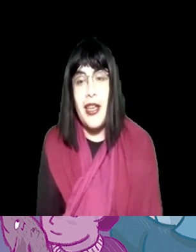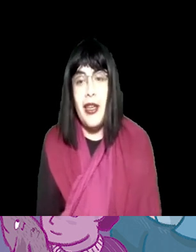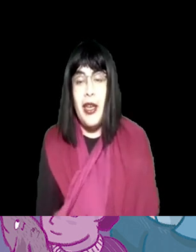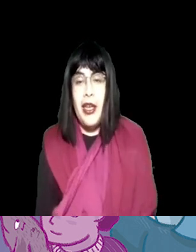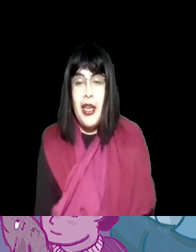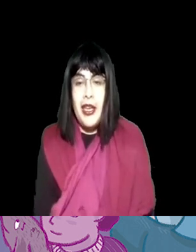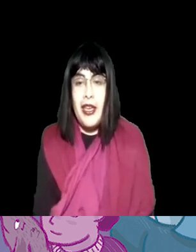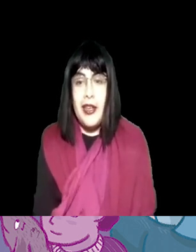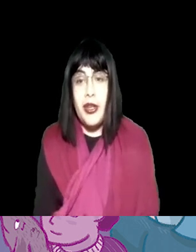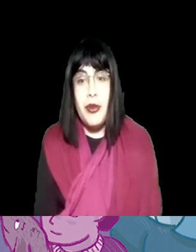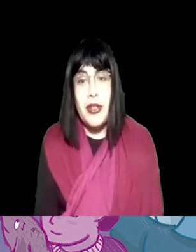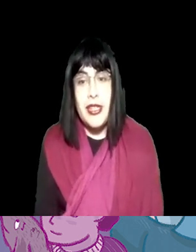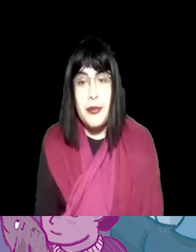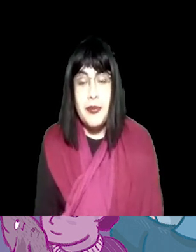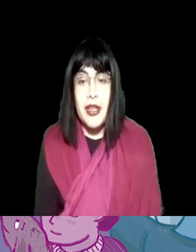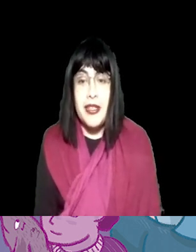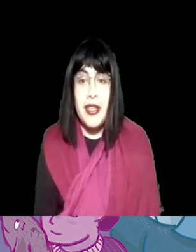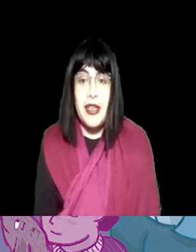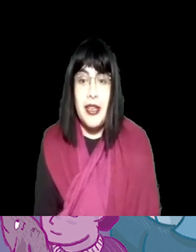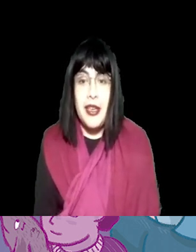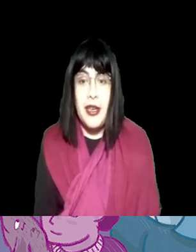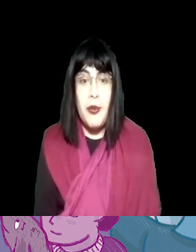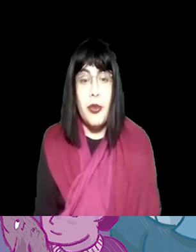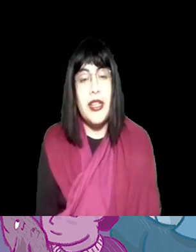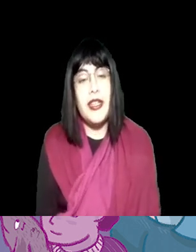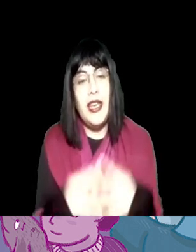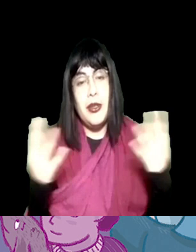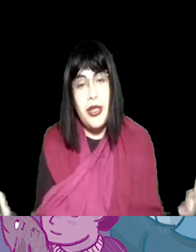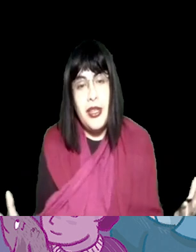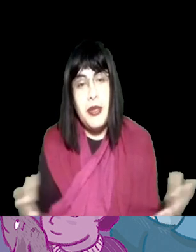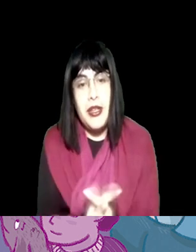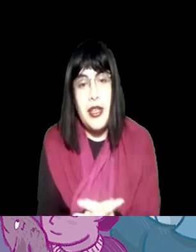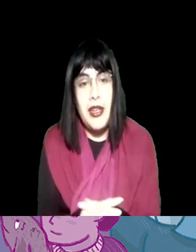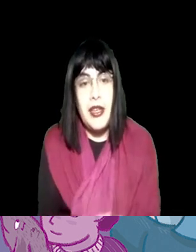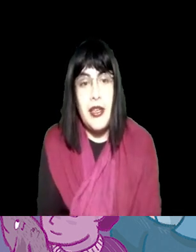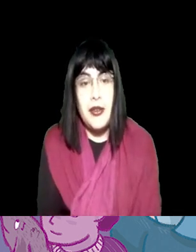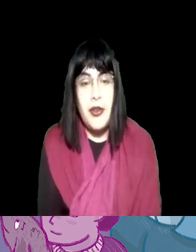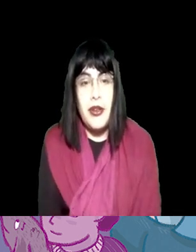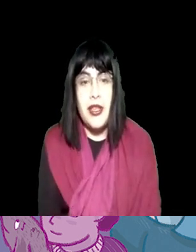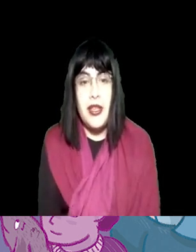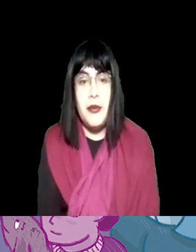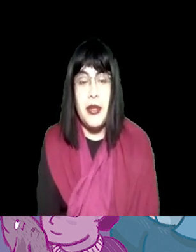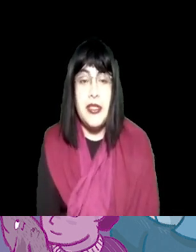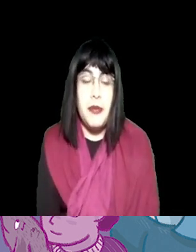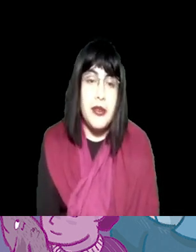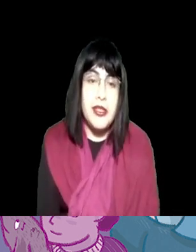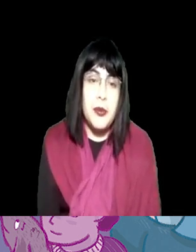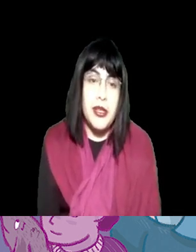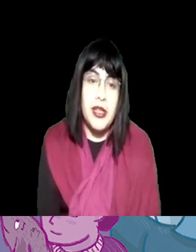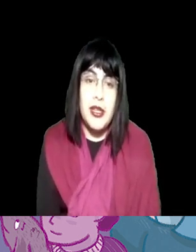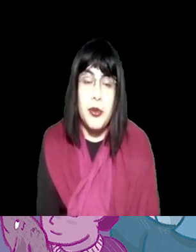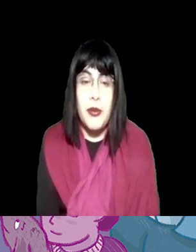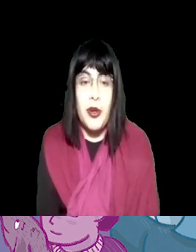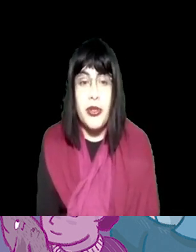día logremos concretar. Así que muchas gracias a todos también quienes estuvieron aquí participando,